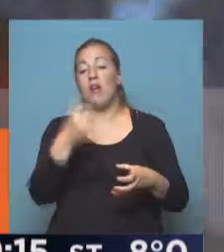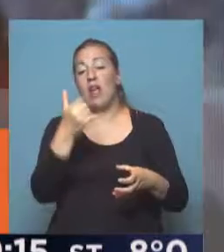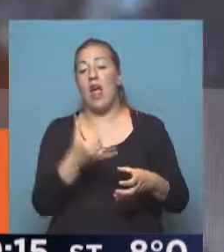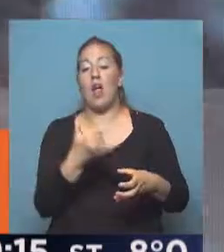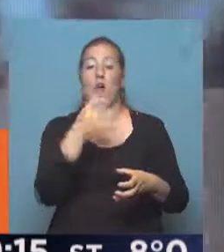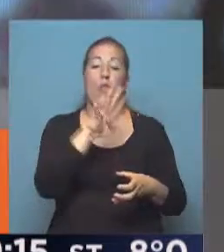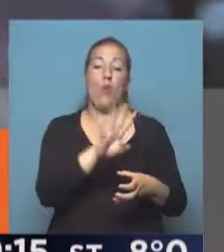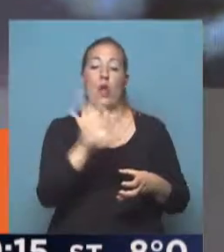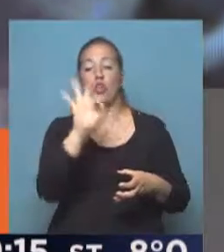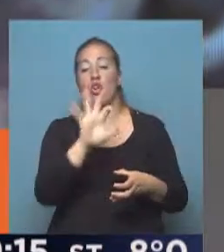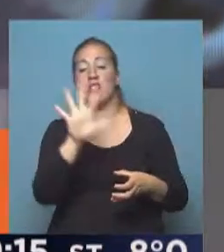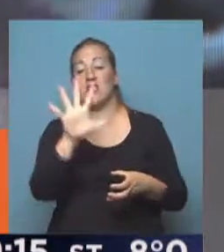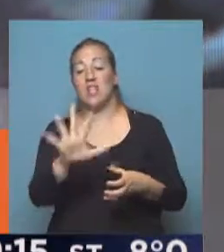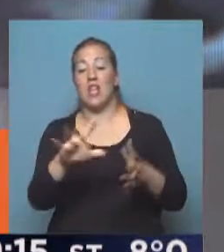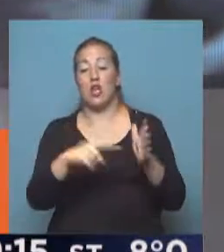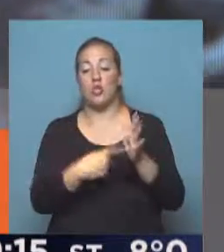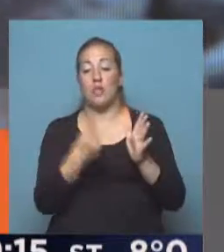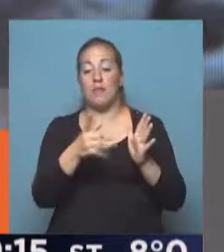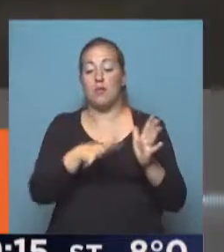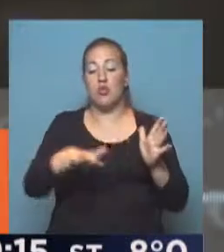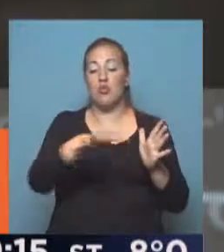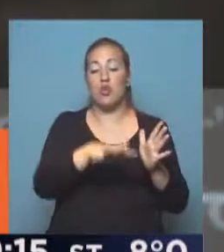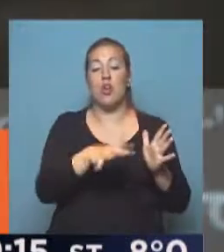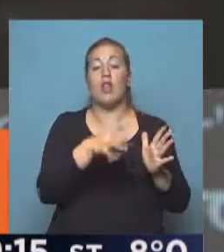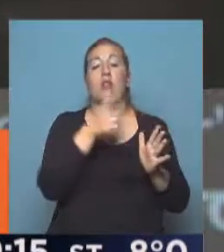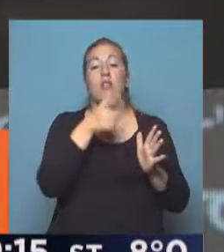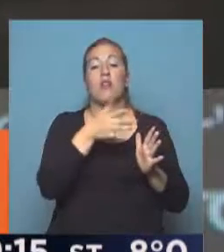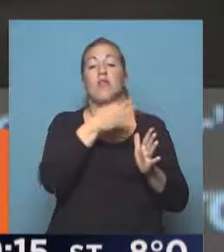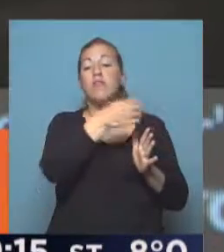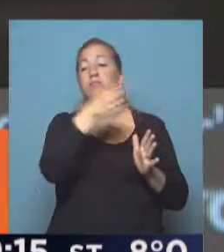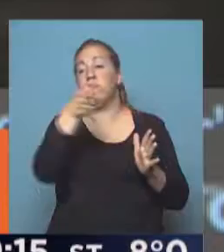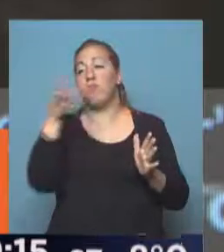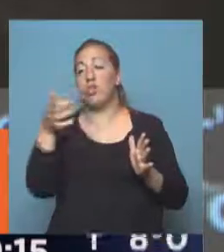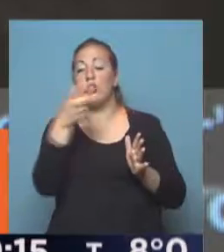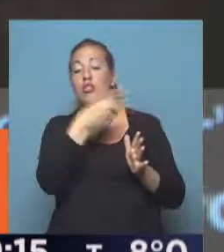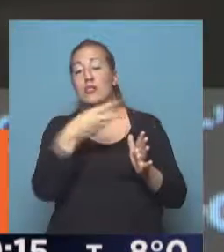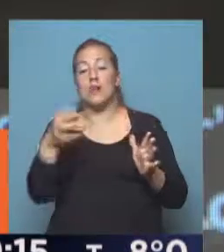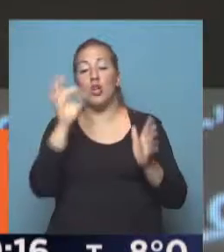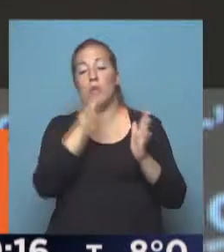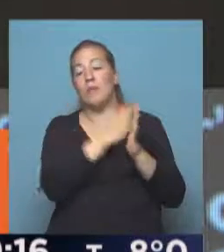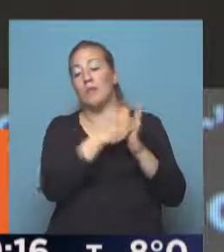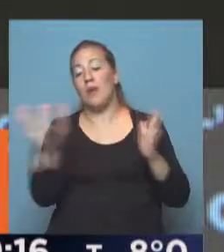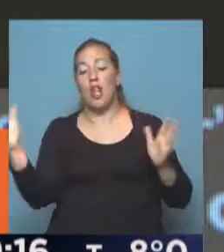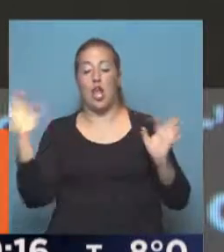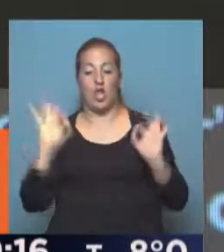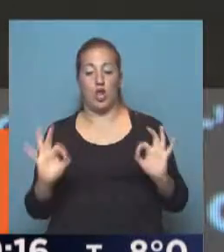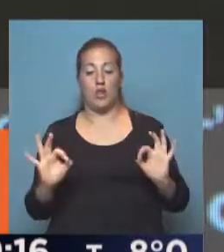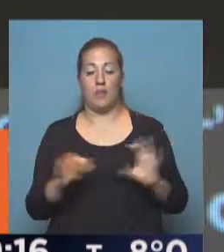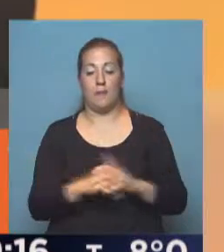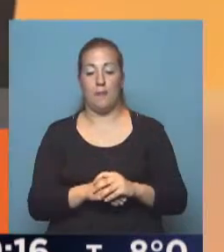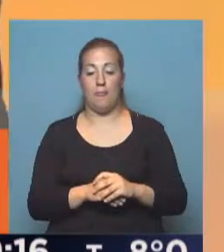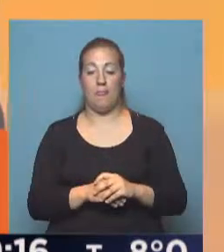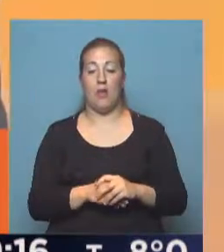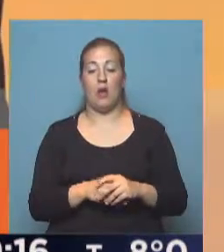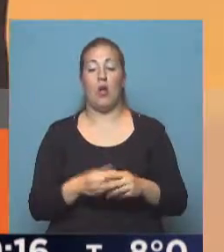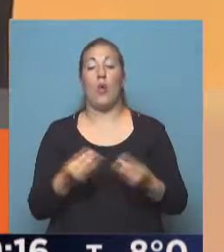o cinco ciudades en la misma región y así vamos en dos semanas abarcando todo el mapa y cuál fue la motivación